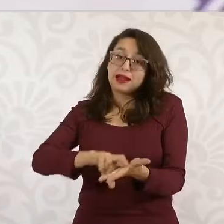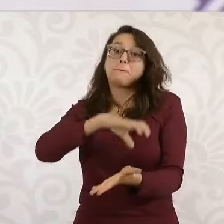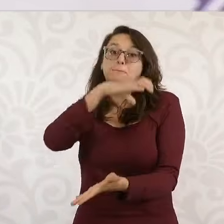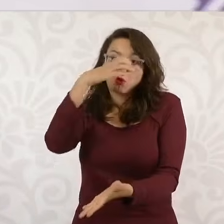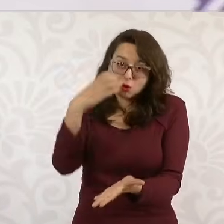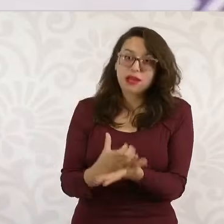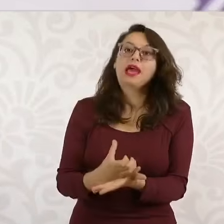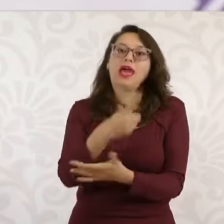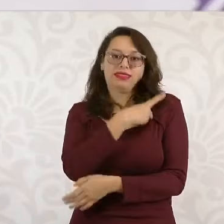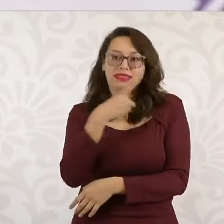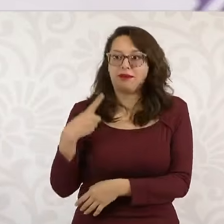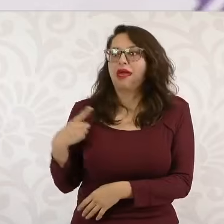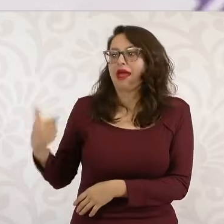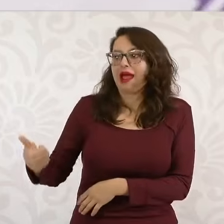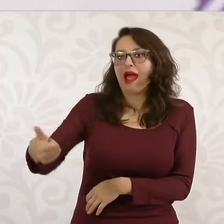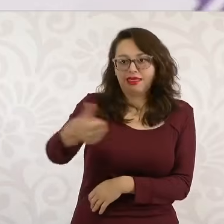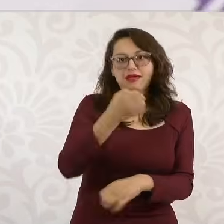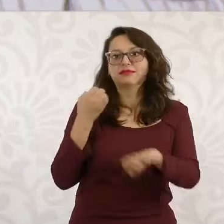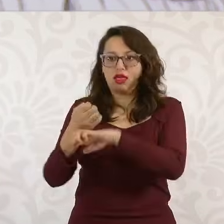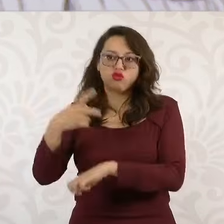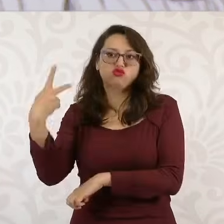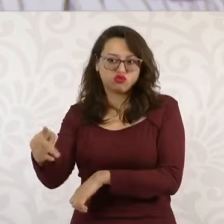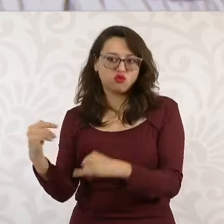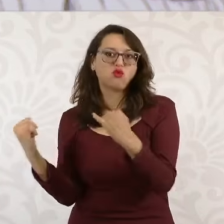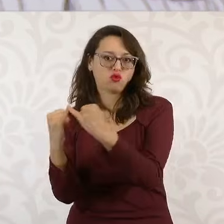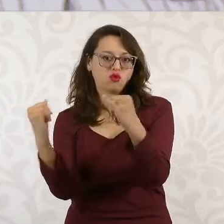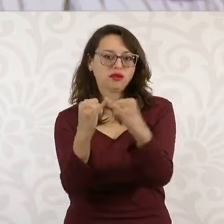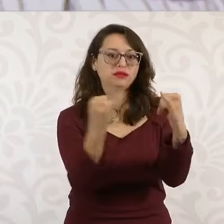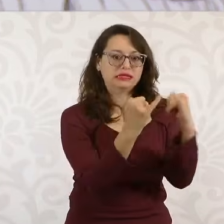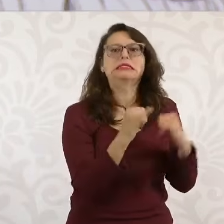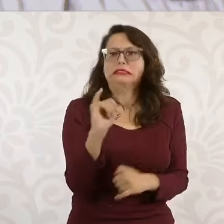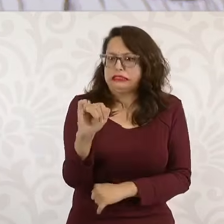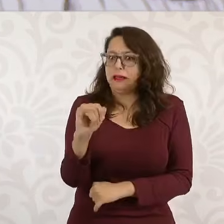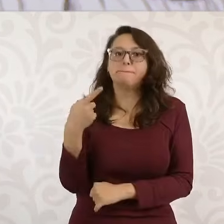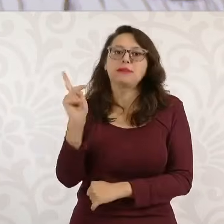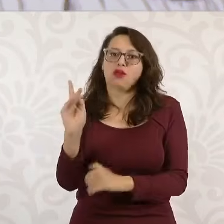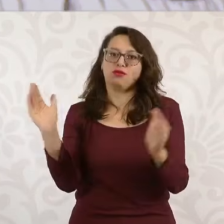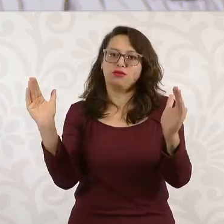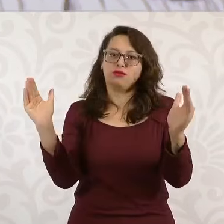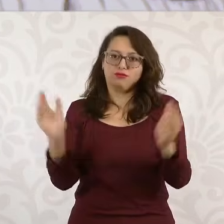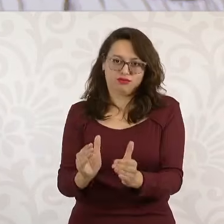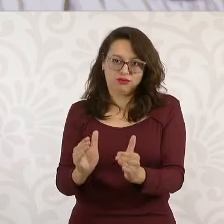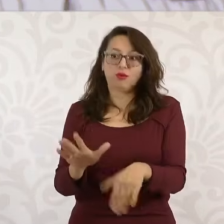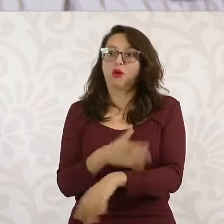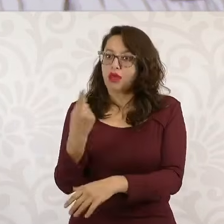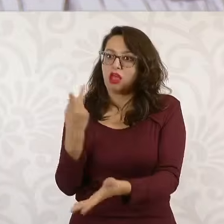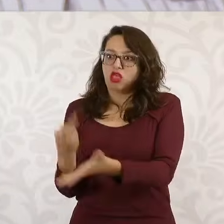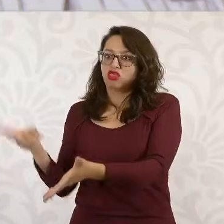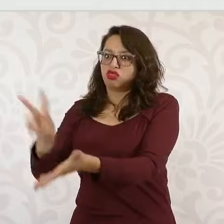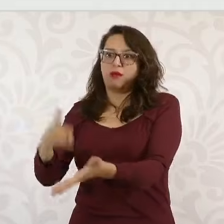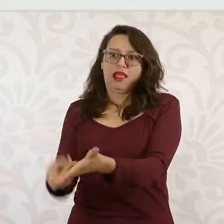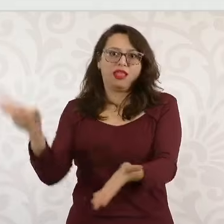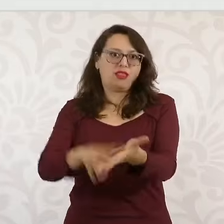que se mantuvieran los estatales, pero más chiquitos, quitando duplicidad de funciones y